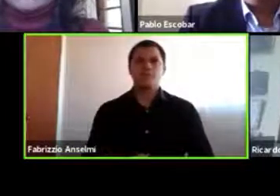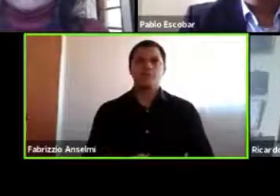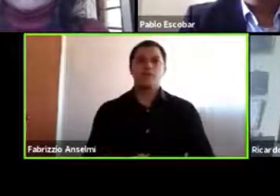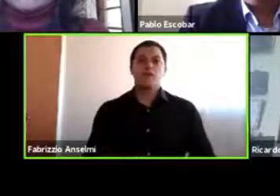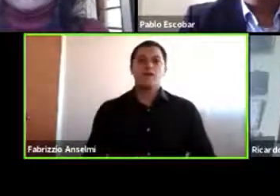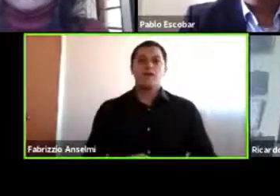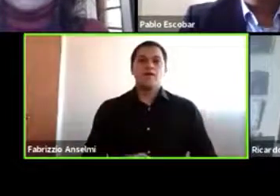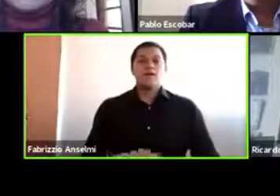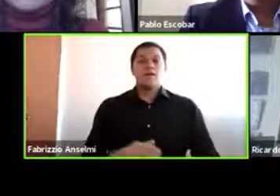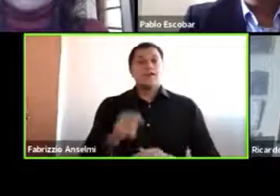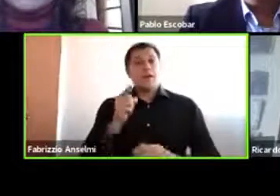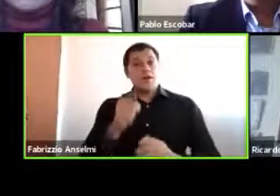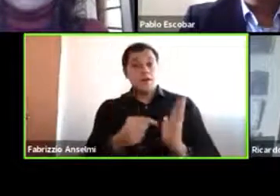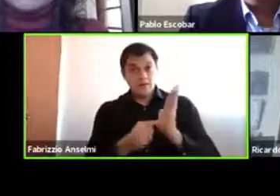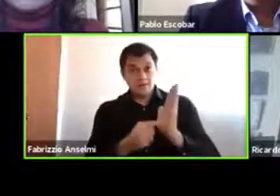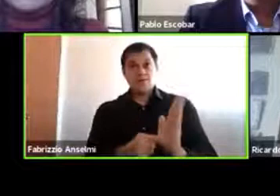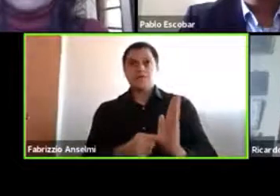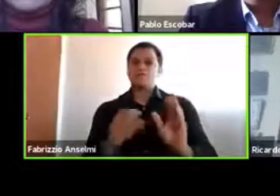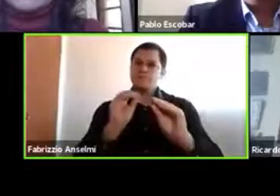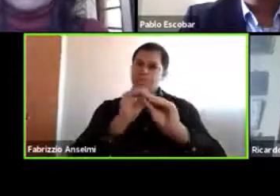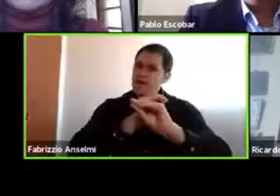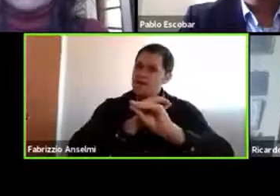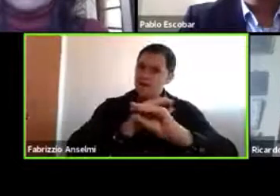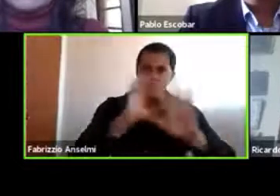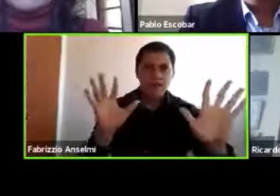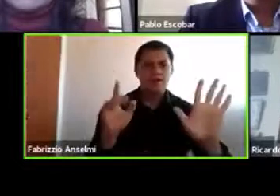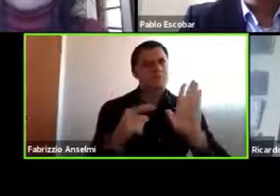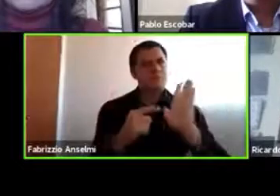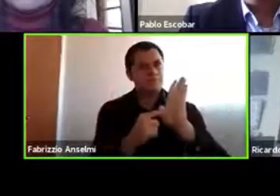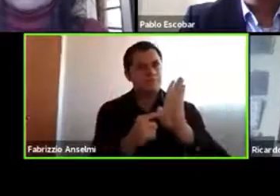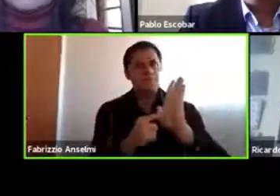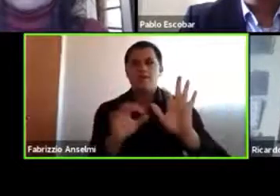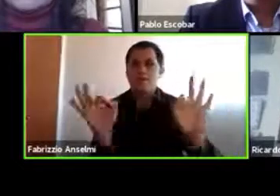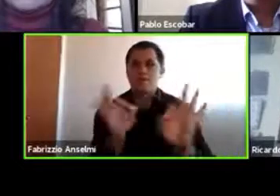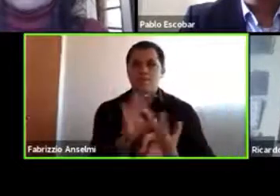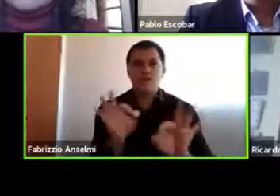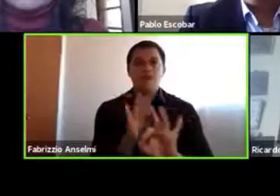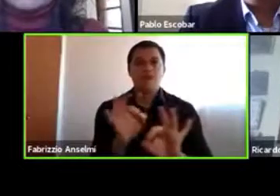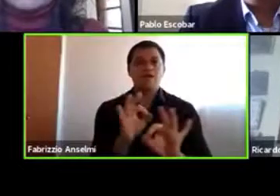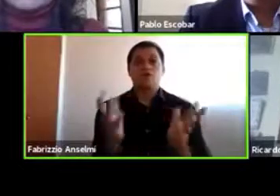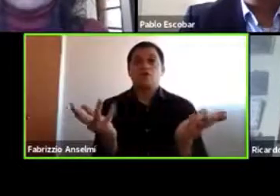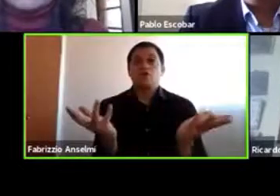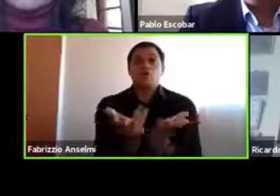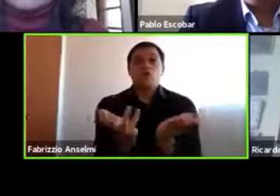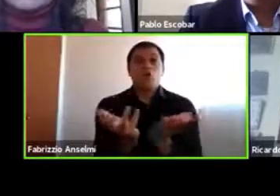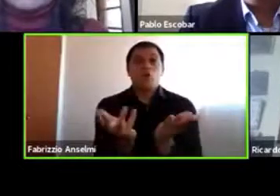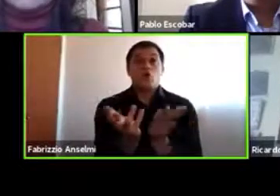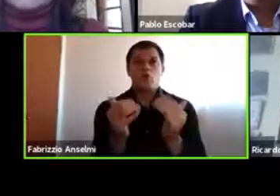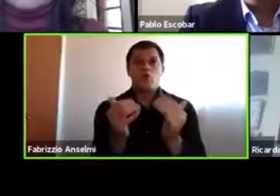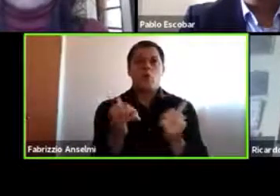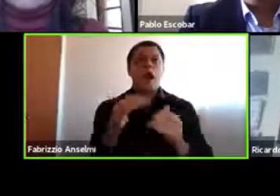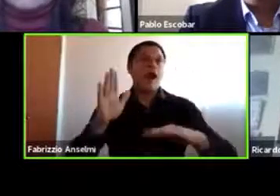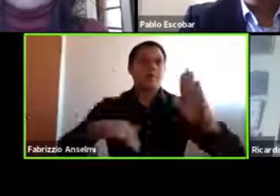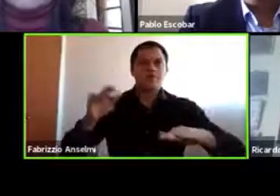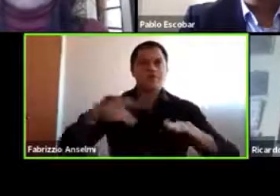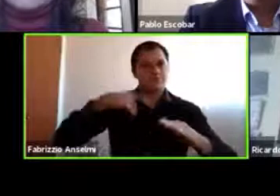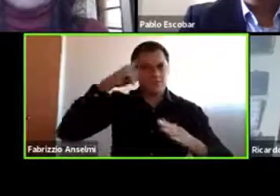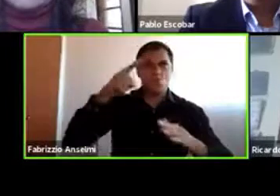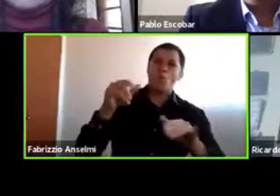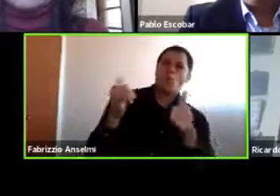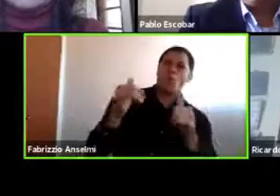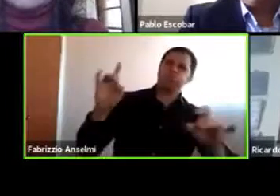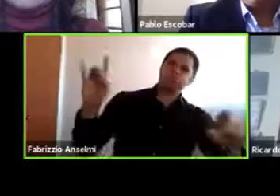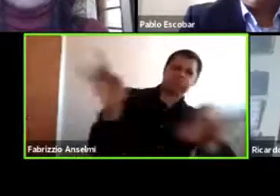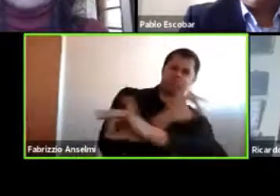dejar muy claro cuáles son sus verdaderos alcances, no generar expectativas desmedidas, porque la